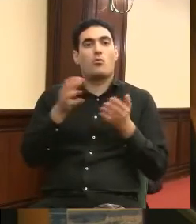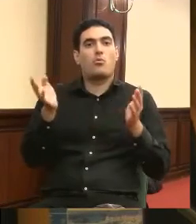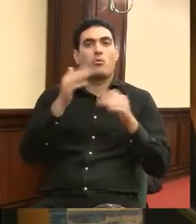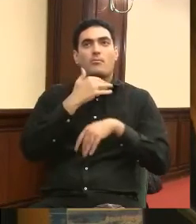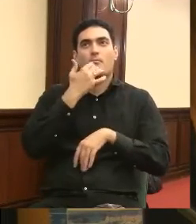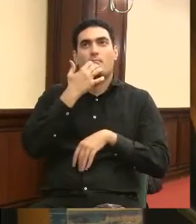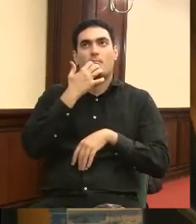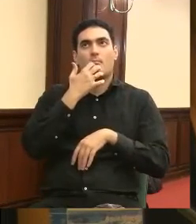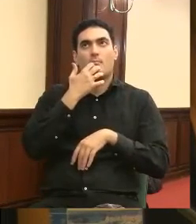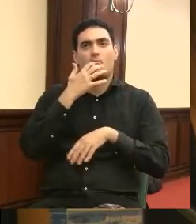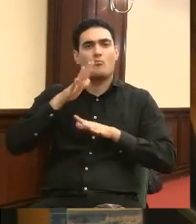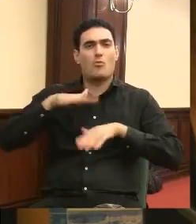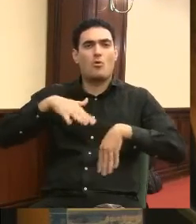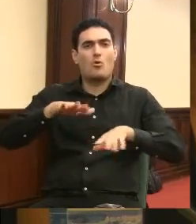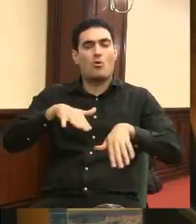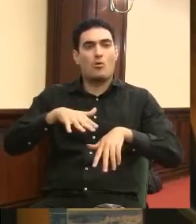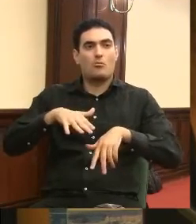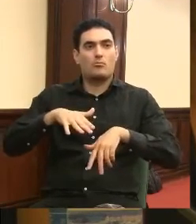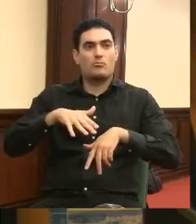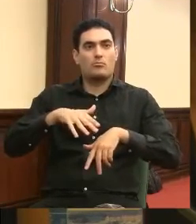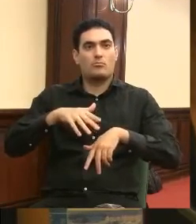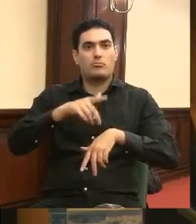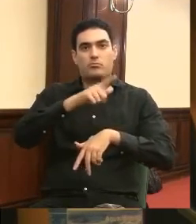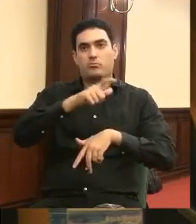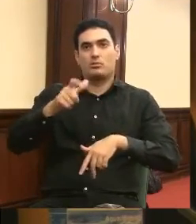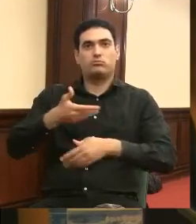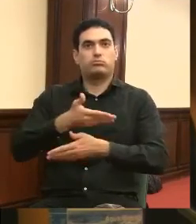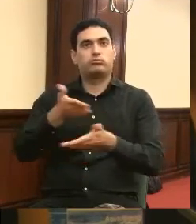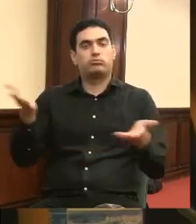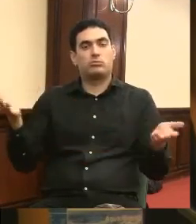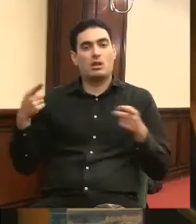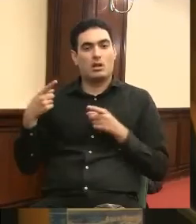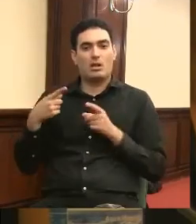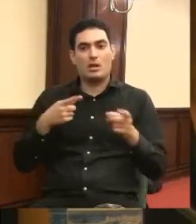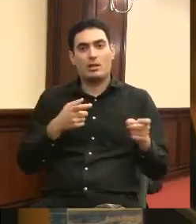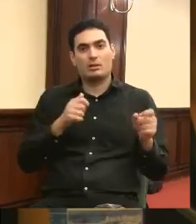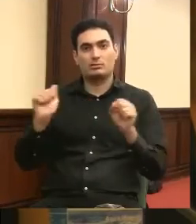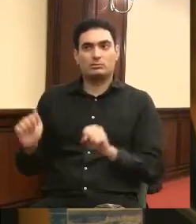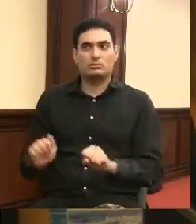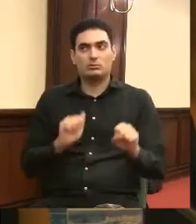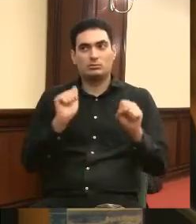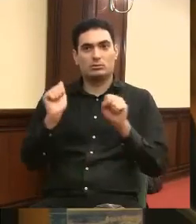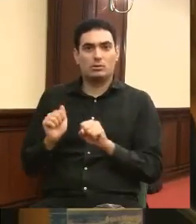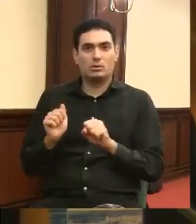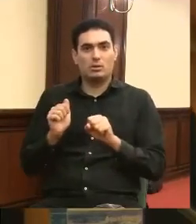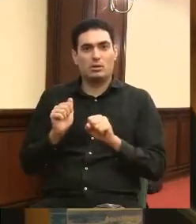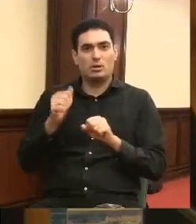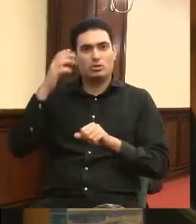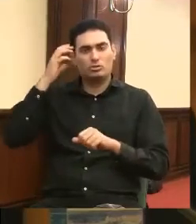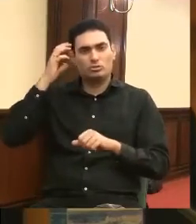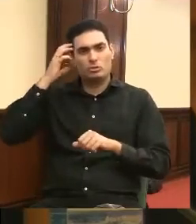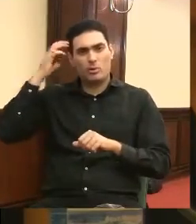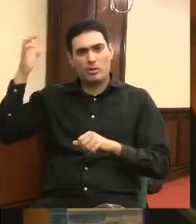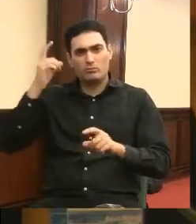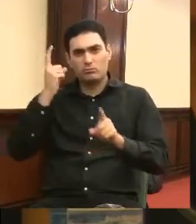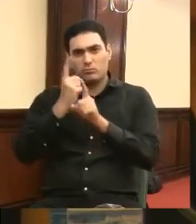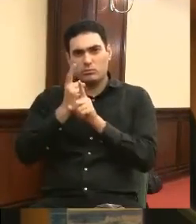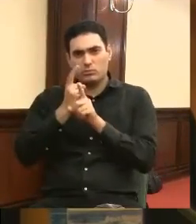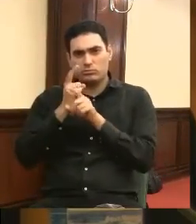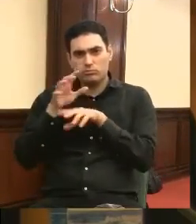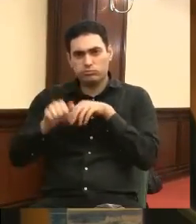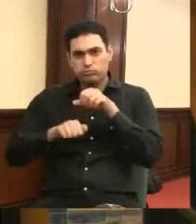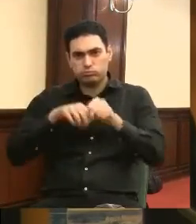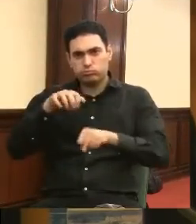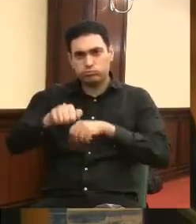duda, hubo un levantamiento popular, una guerra popular en defensa de la soberanía frente a